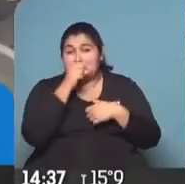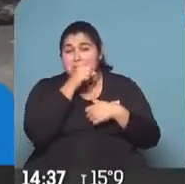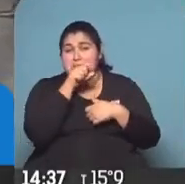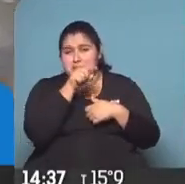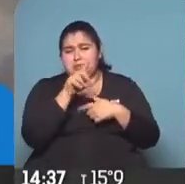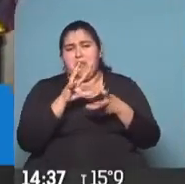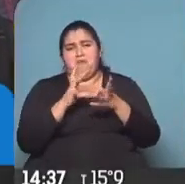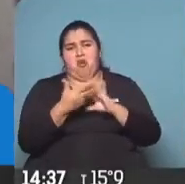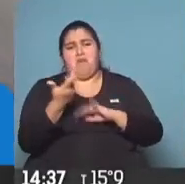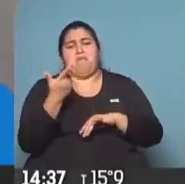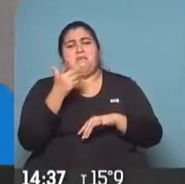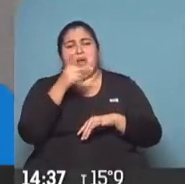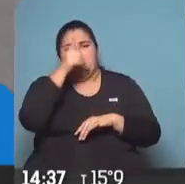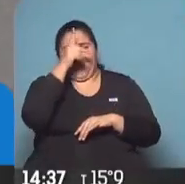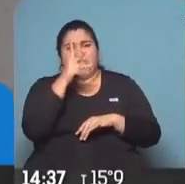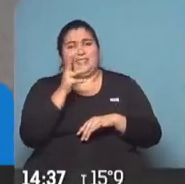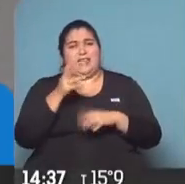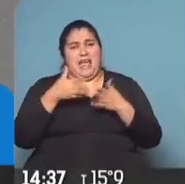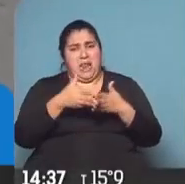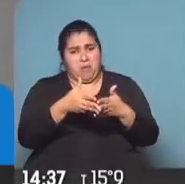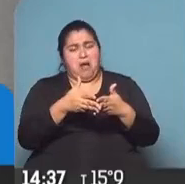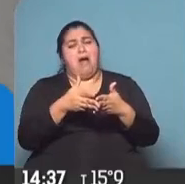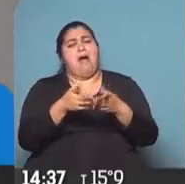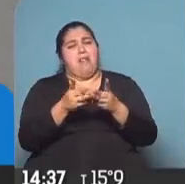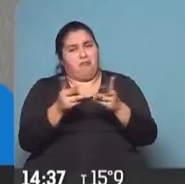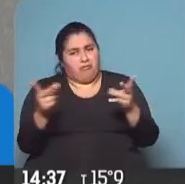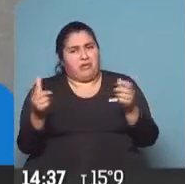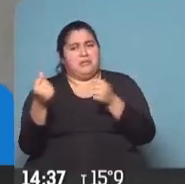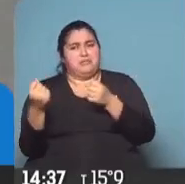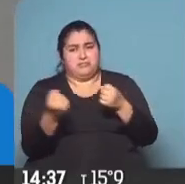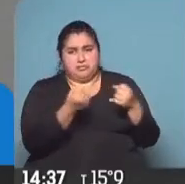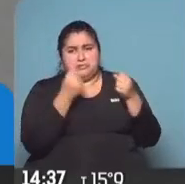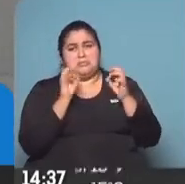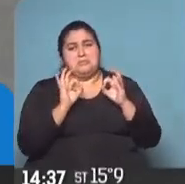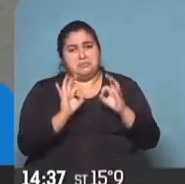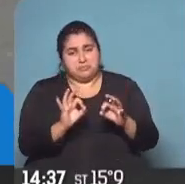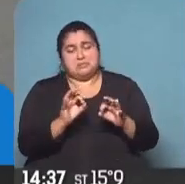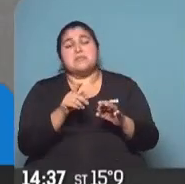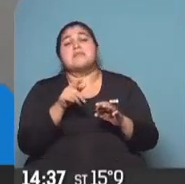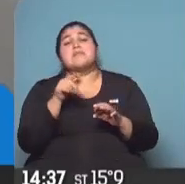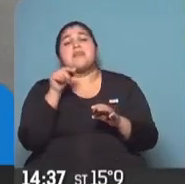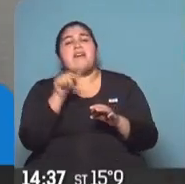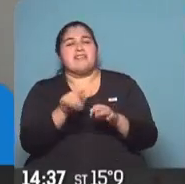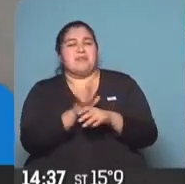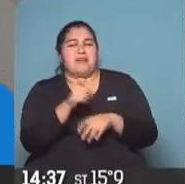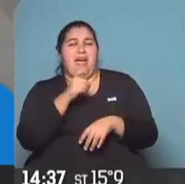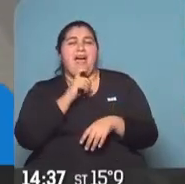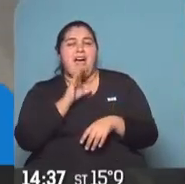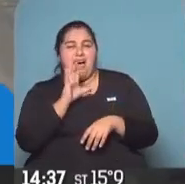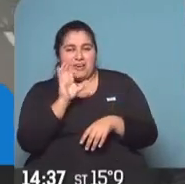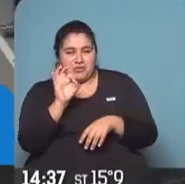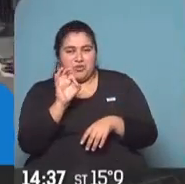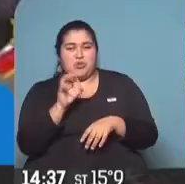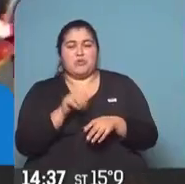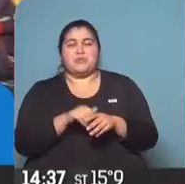forma la prefectura naval argentina inició su paso del desfile en este acto central en nuestro 103º